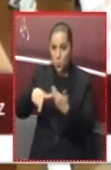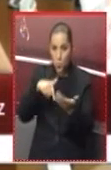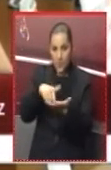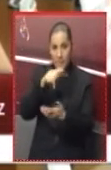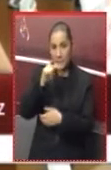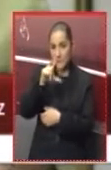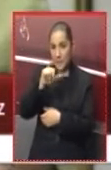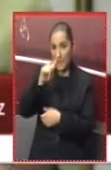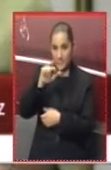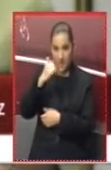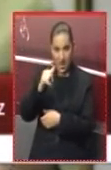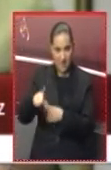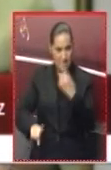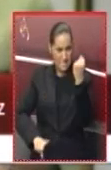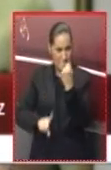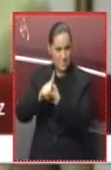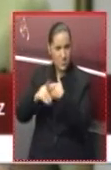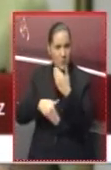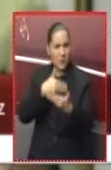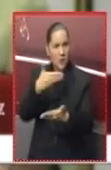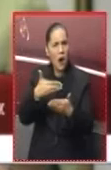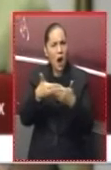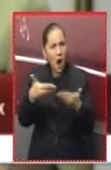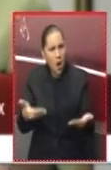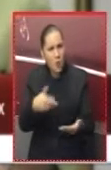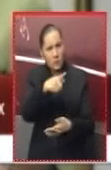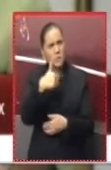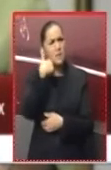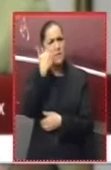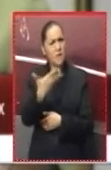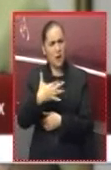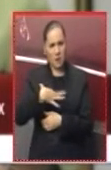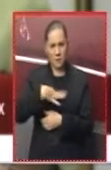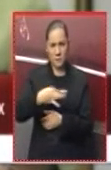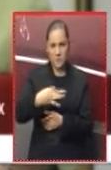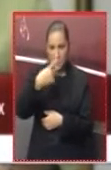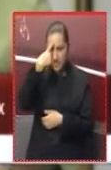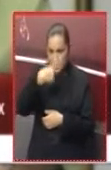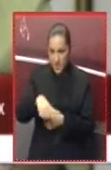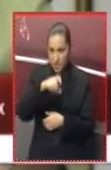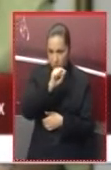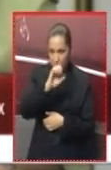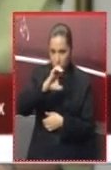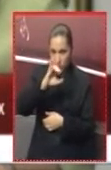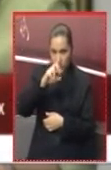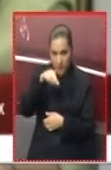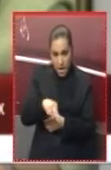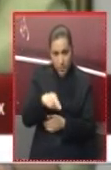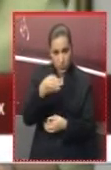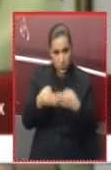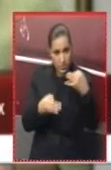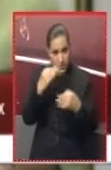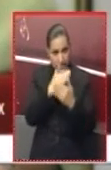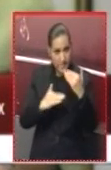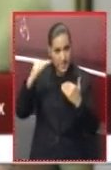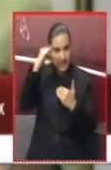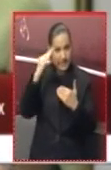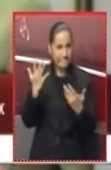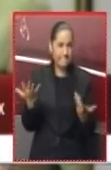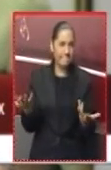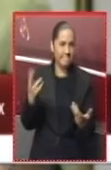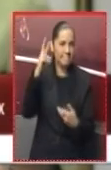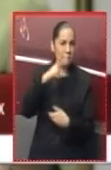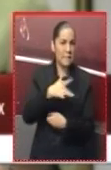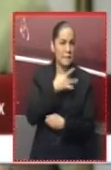Corte. Pareciera que justamente a quienes tienen problemas en materia de violación a derechos humanos pueden aspirar